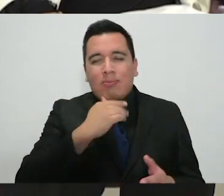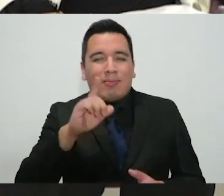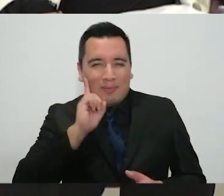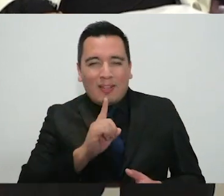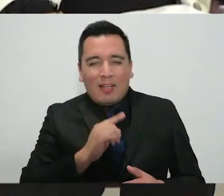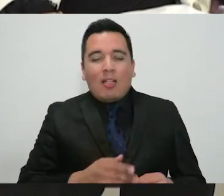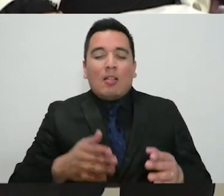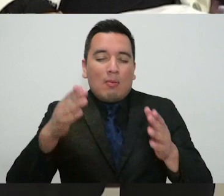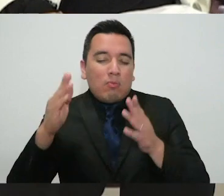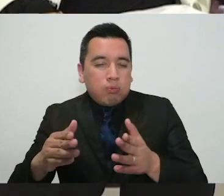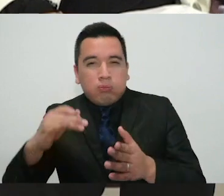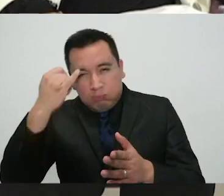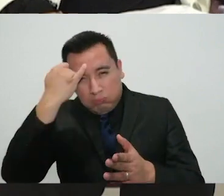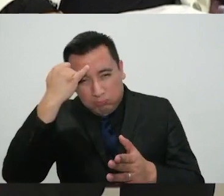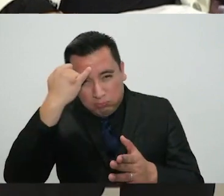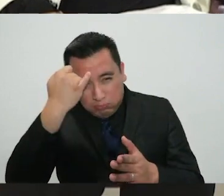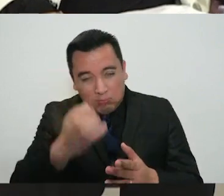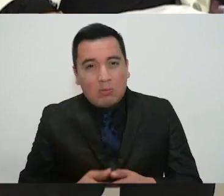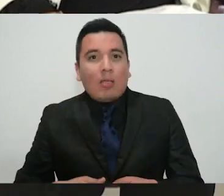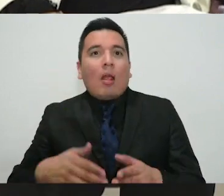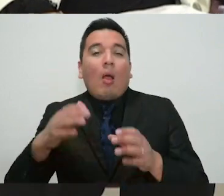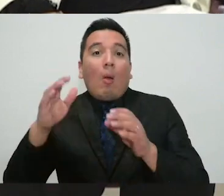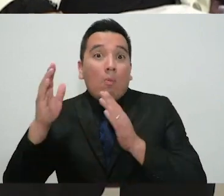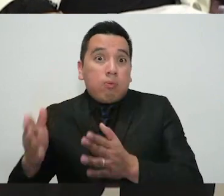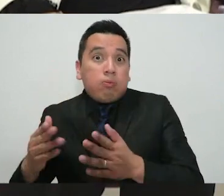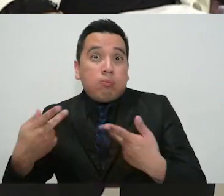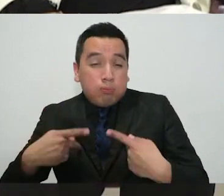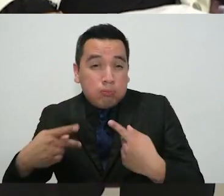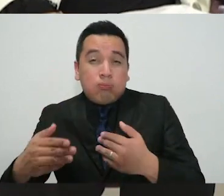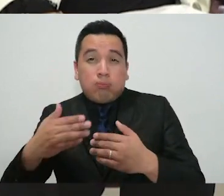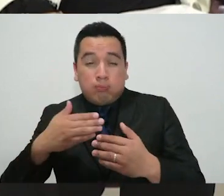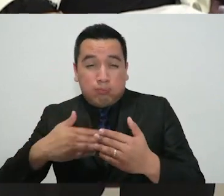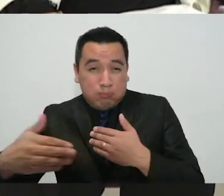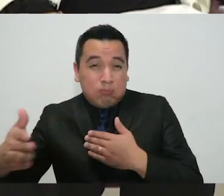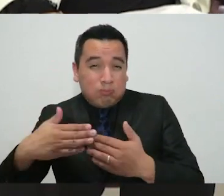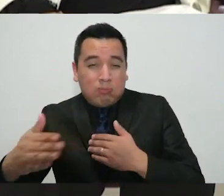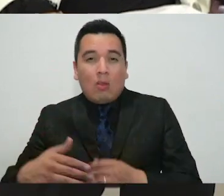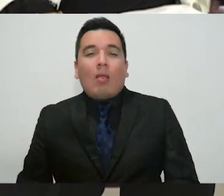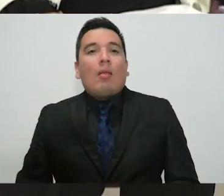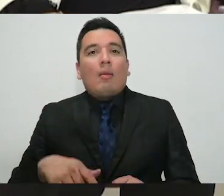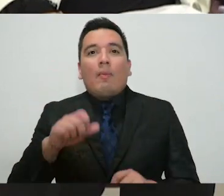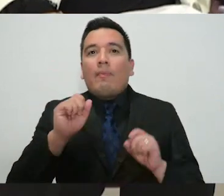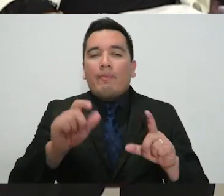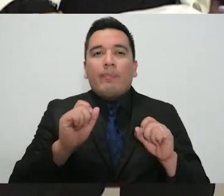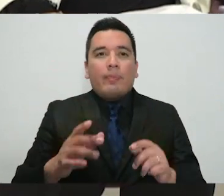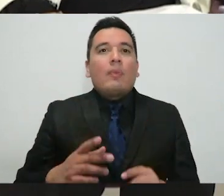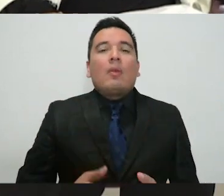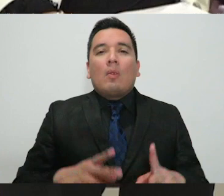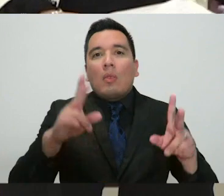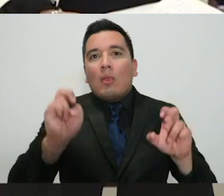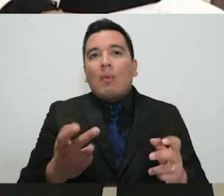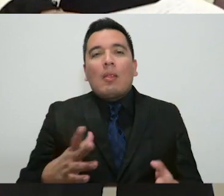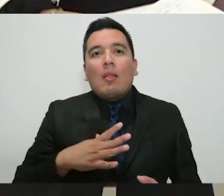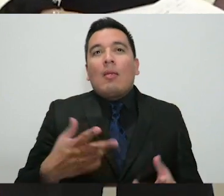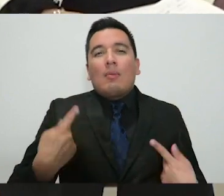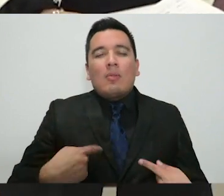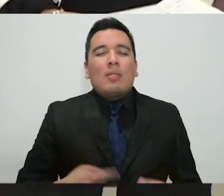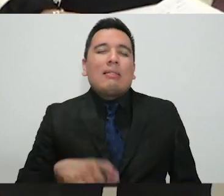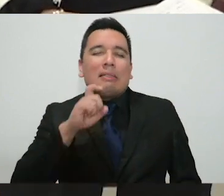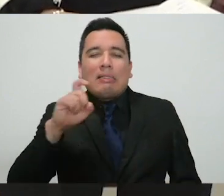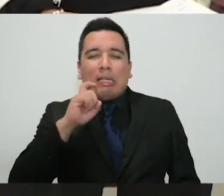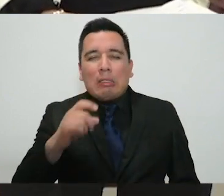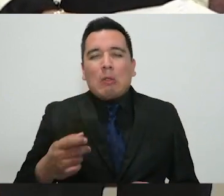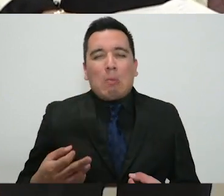indígena, que ya la dijimos, y después también el tema de las preferencias sexuales, y